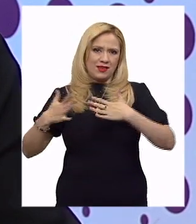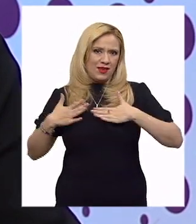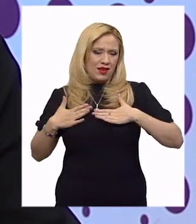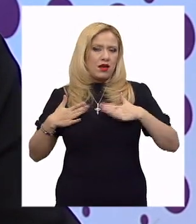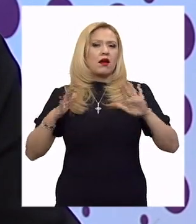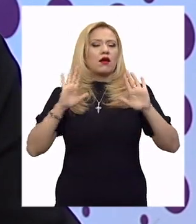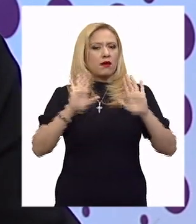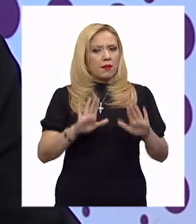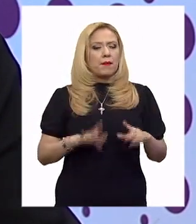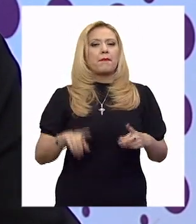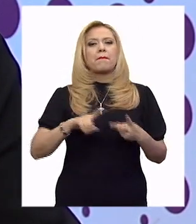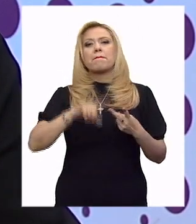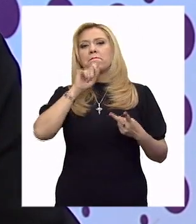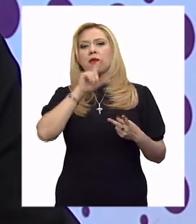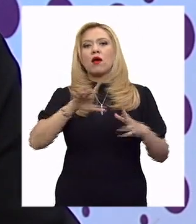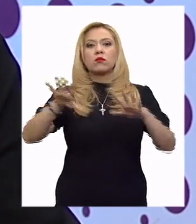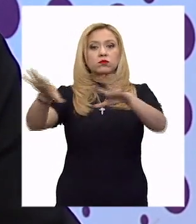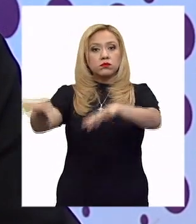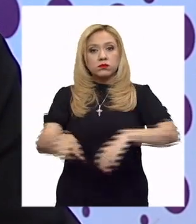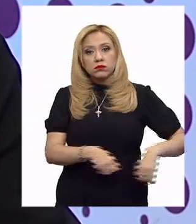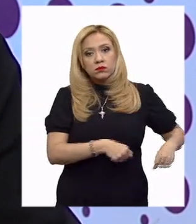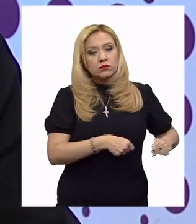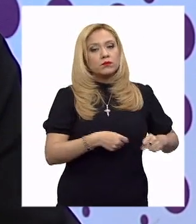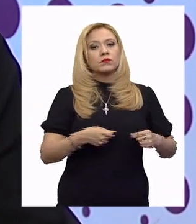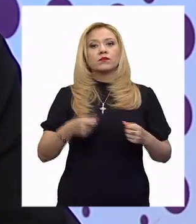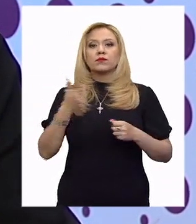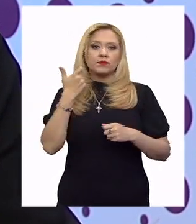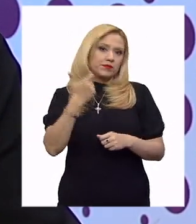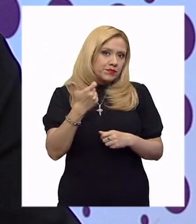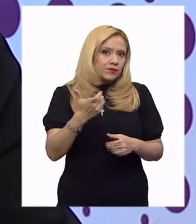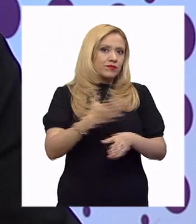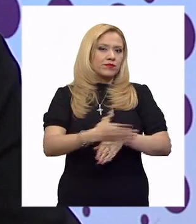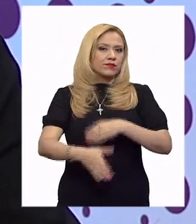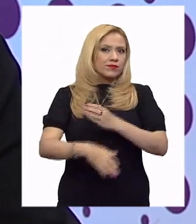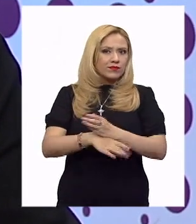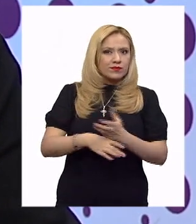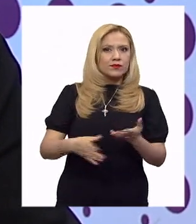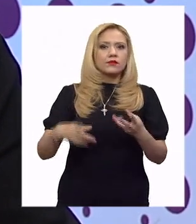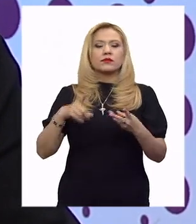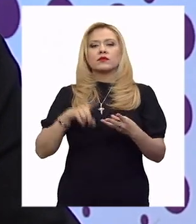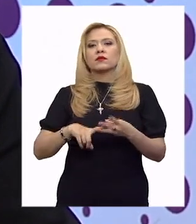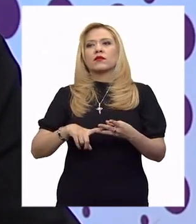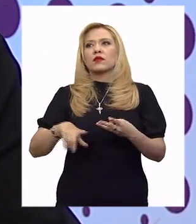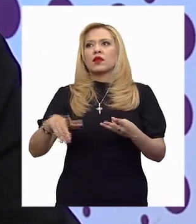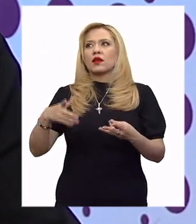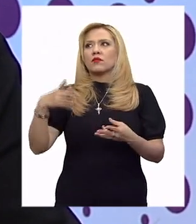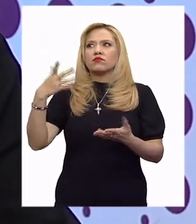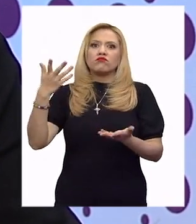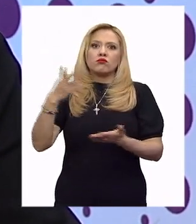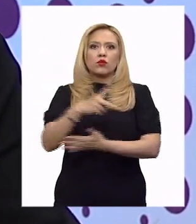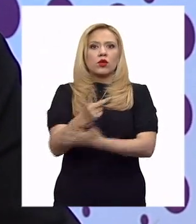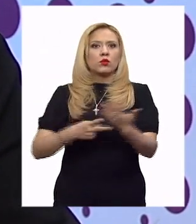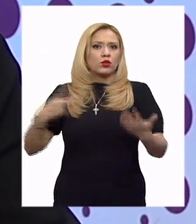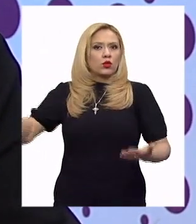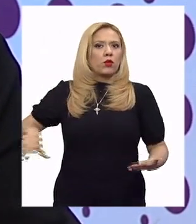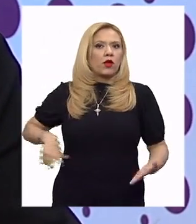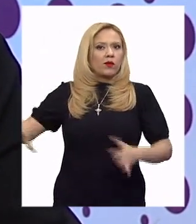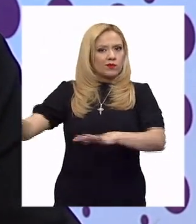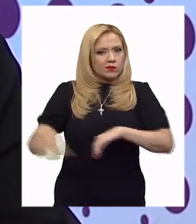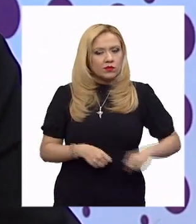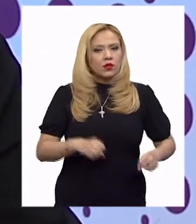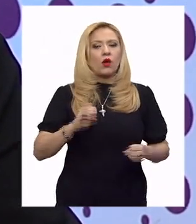tiene apropiación también de recursos, apropiación de políticas públicas, apropiación de toma de decisiones, apropiación